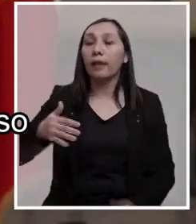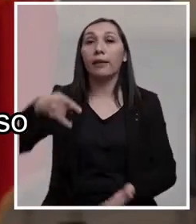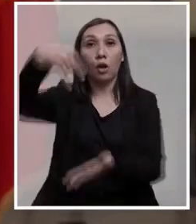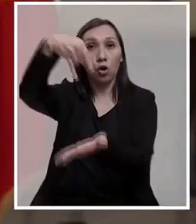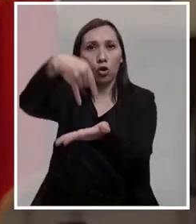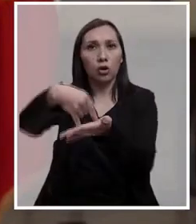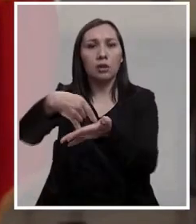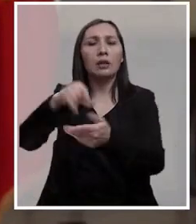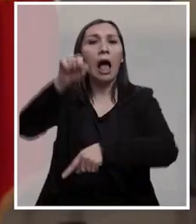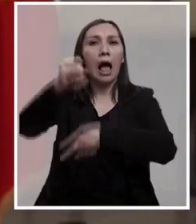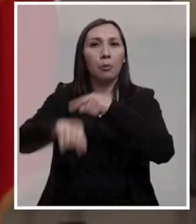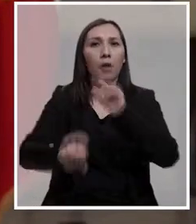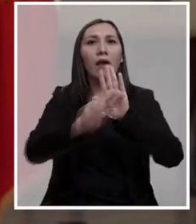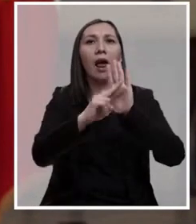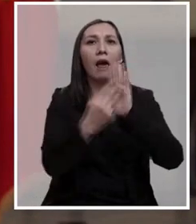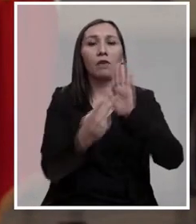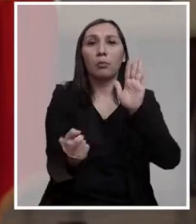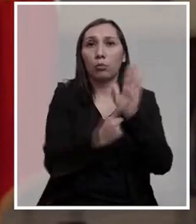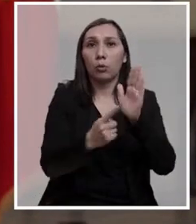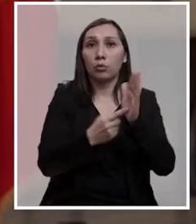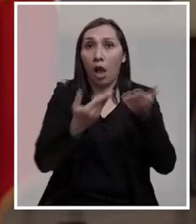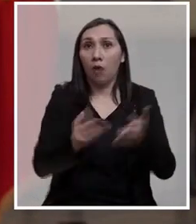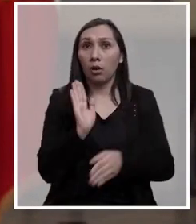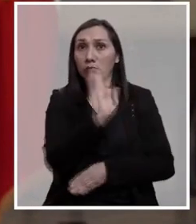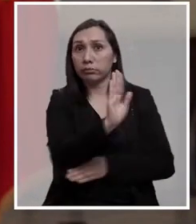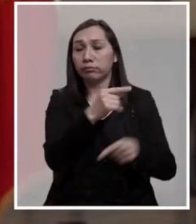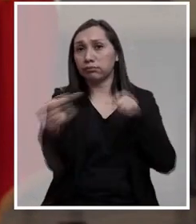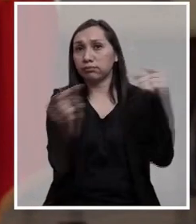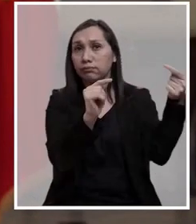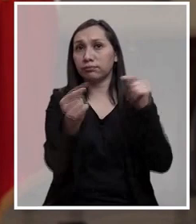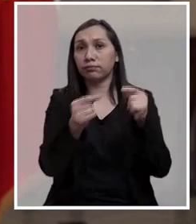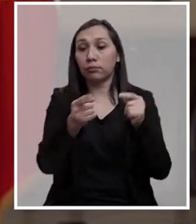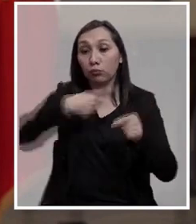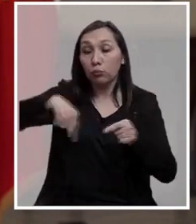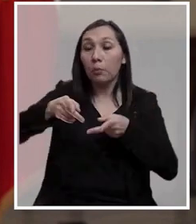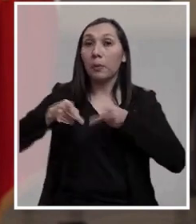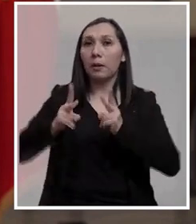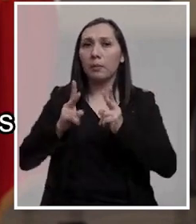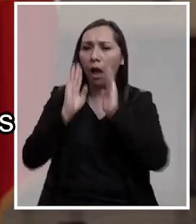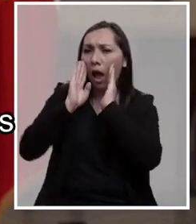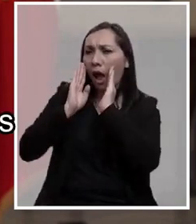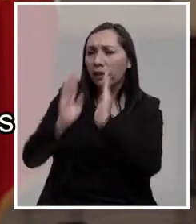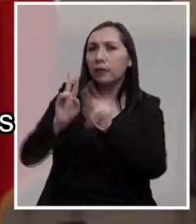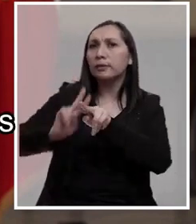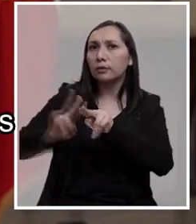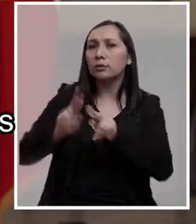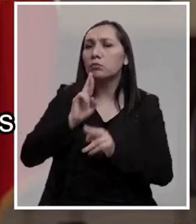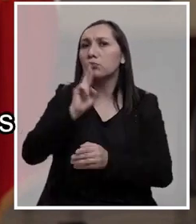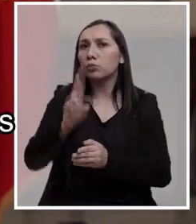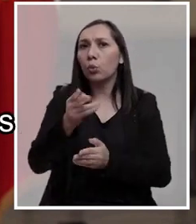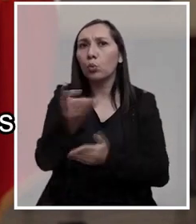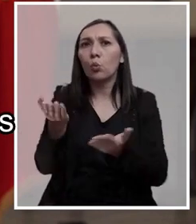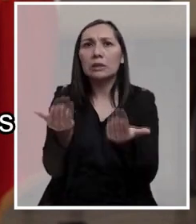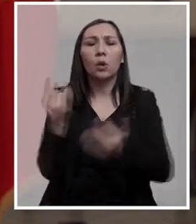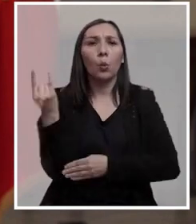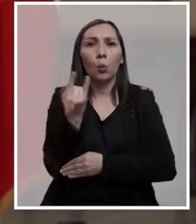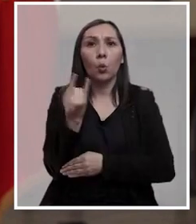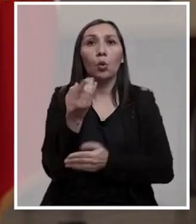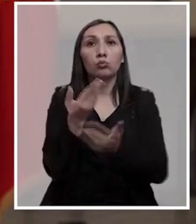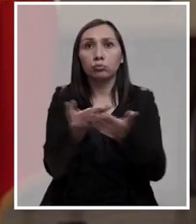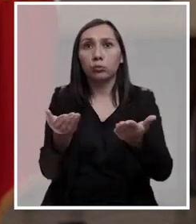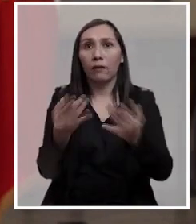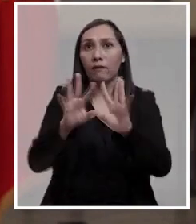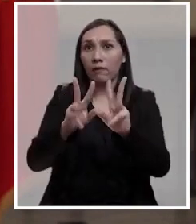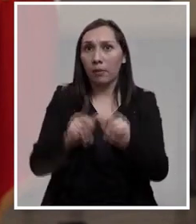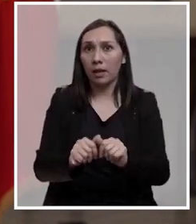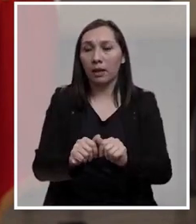que el congreso apruebe la reforma tributaria que está hoy en discusión y que nos permite atender y resolver tus necesidades más urgentes y